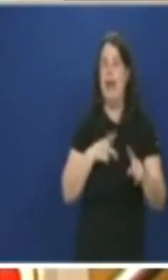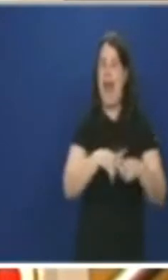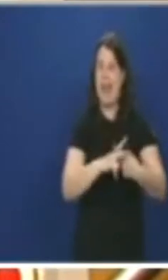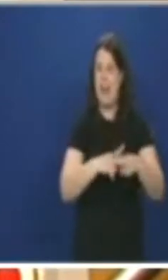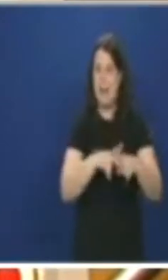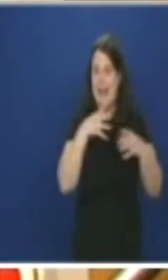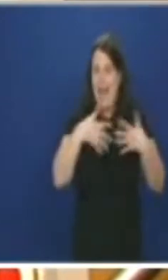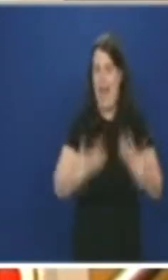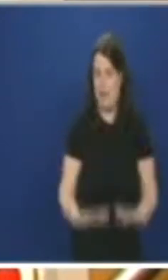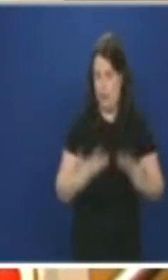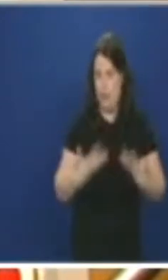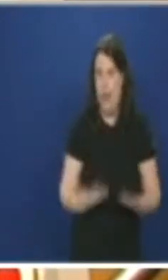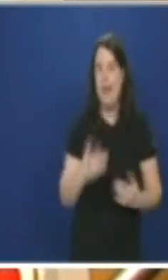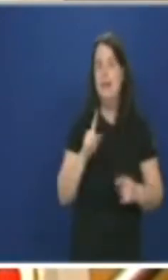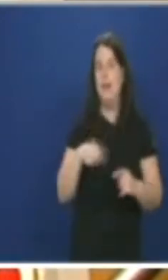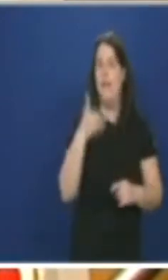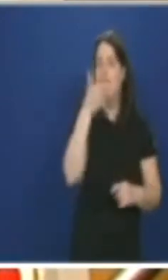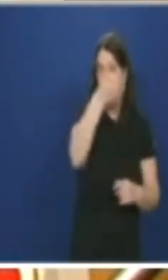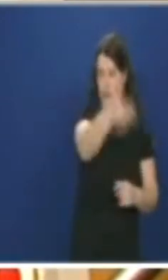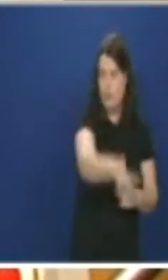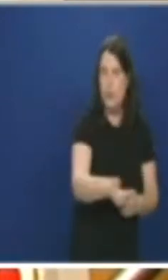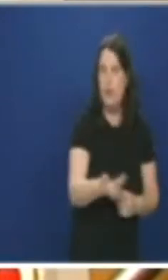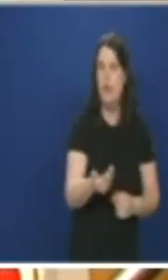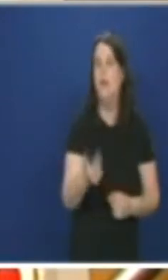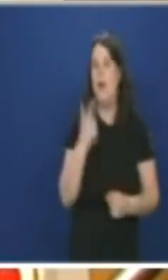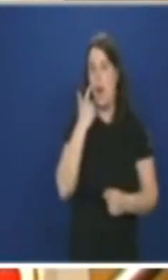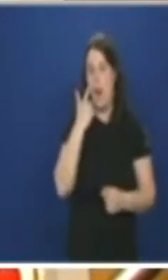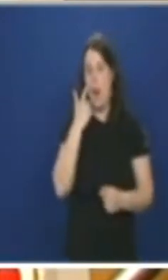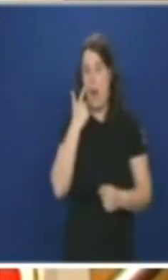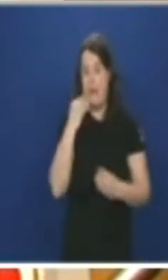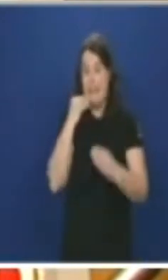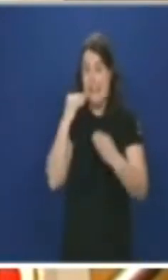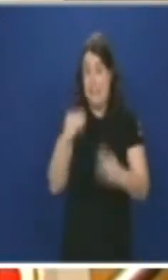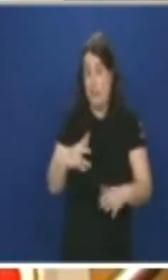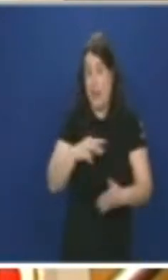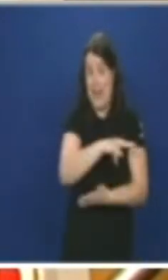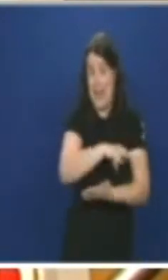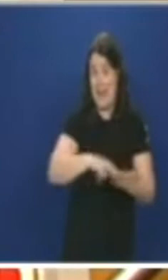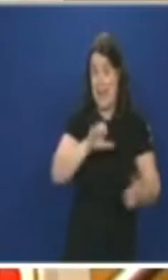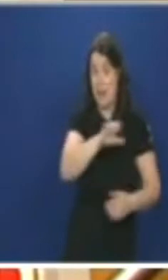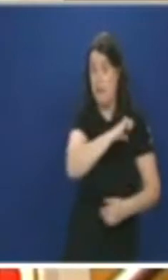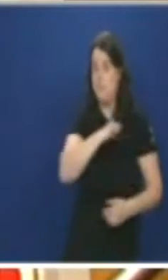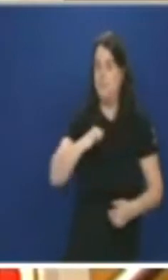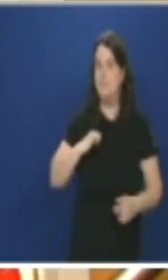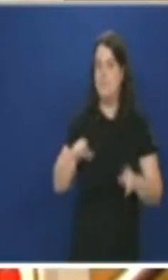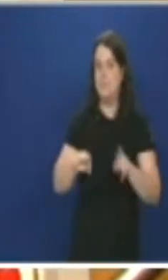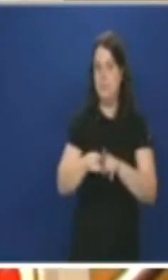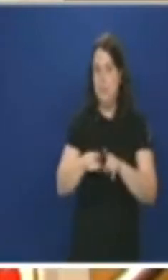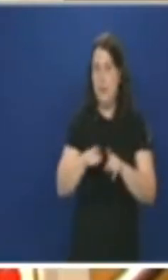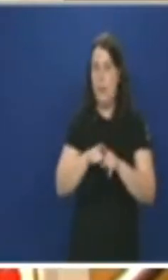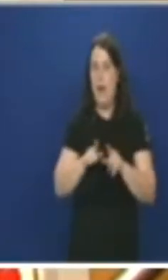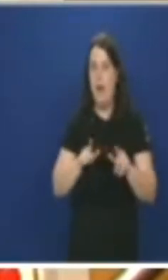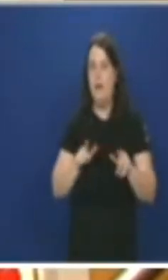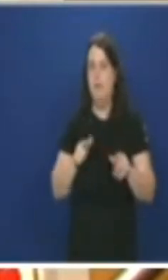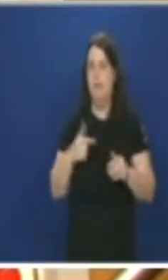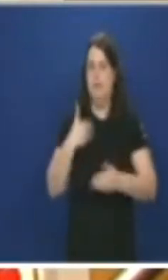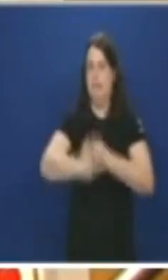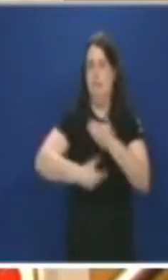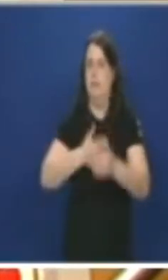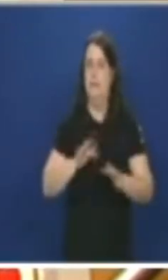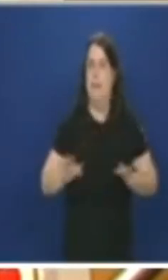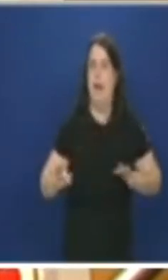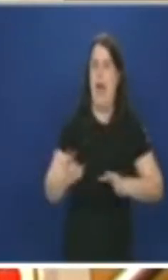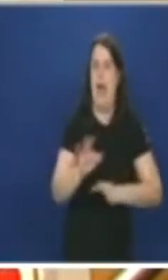presente, pero tamén de futuro. A historia da autonomía galega é unha carreira de relevos, na que todos os